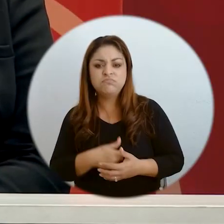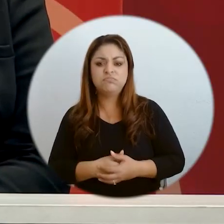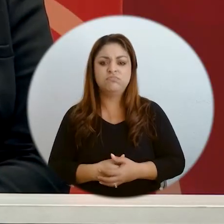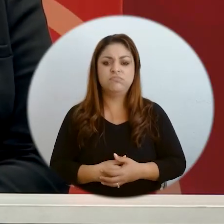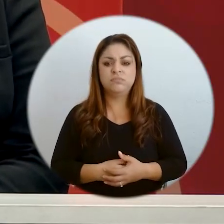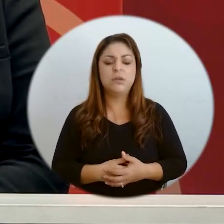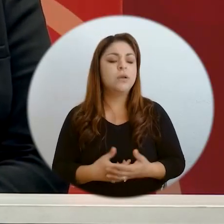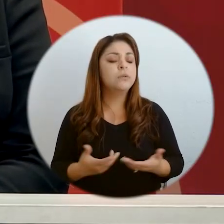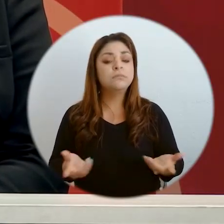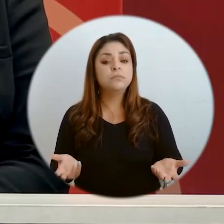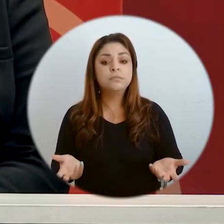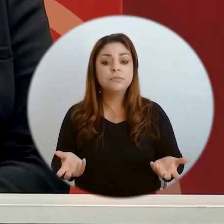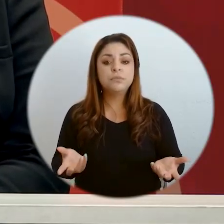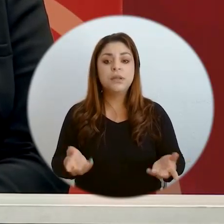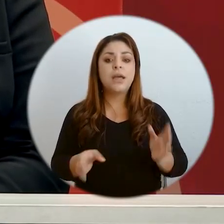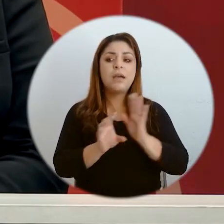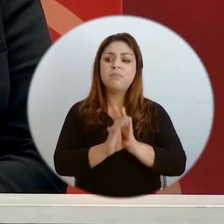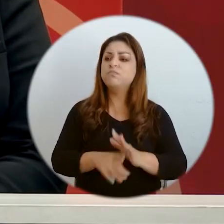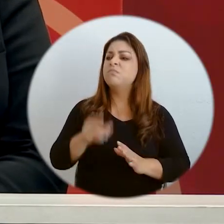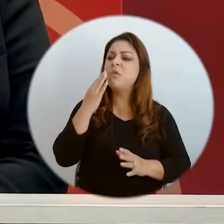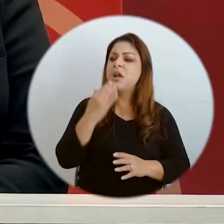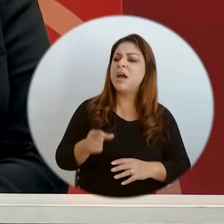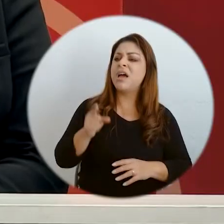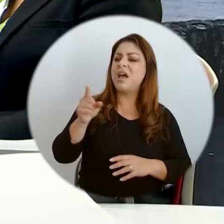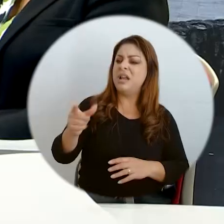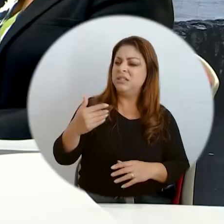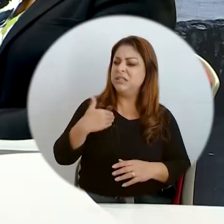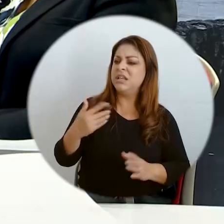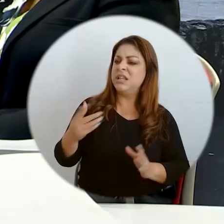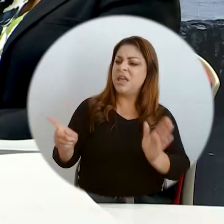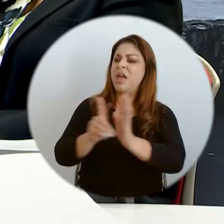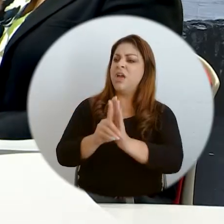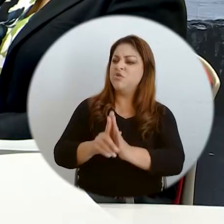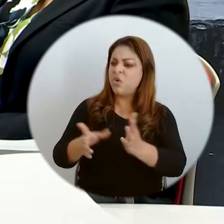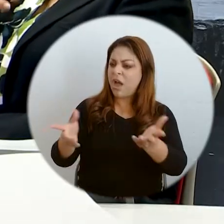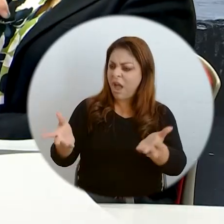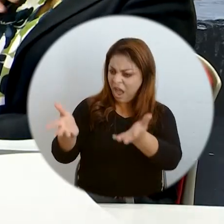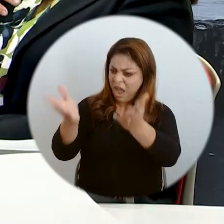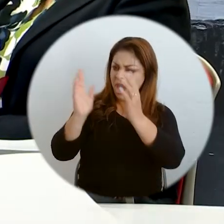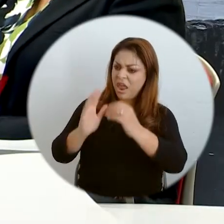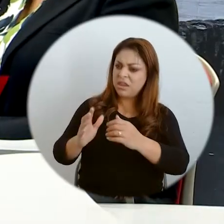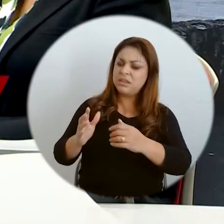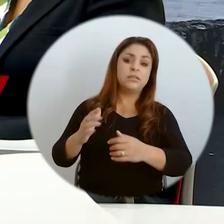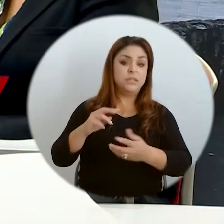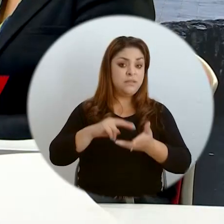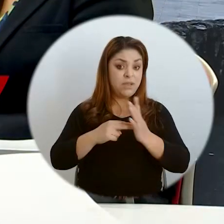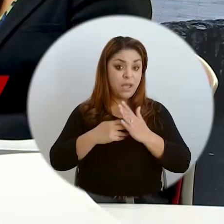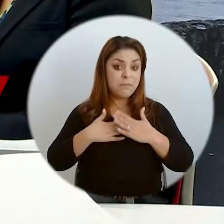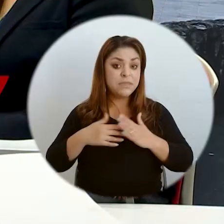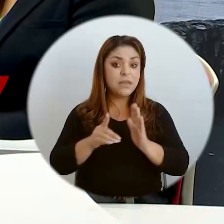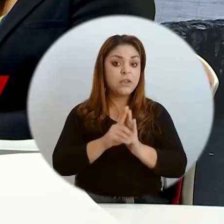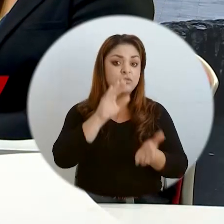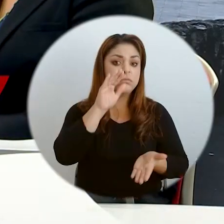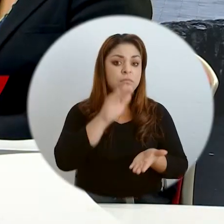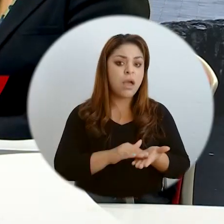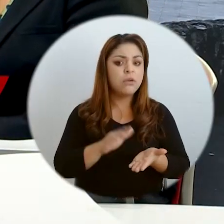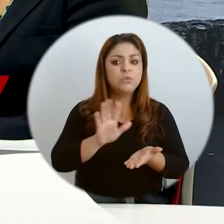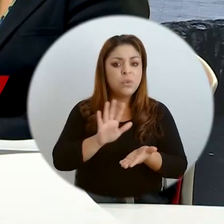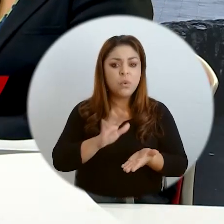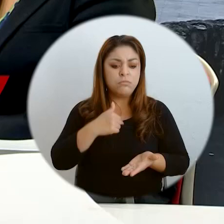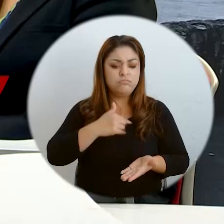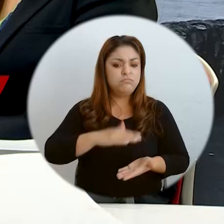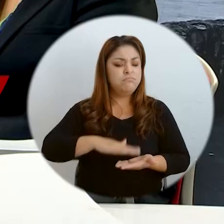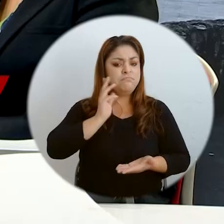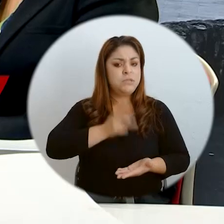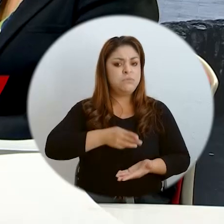otro no tiene por qué tener derechos menos, ¿verdad?, asumiendo que es que se van a reducir los míos por darle a otro lo que le